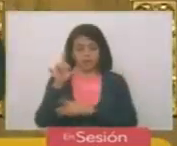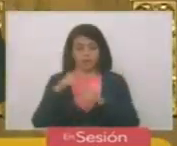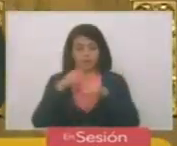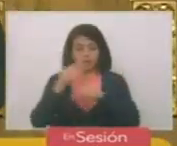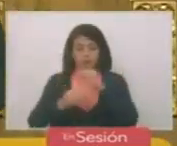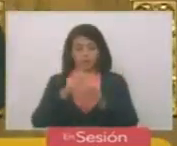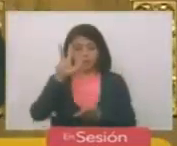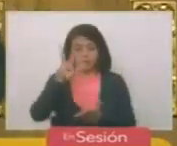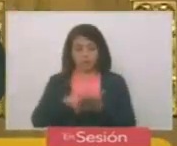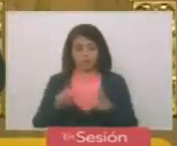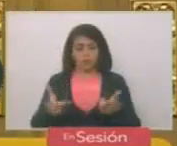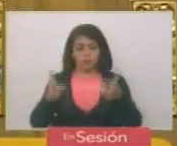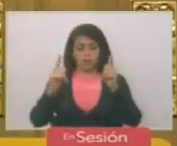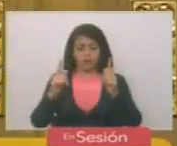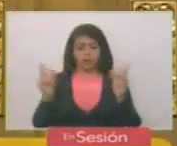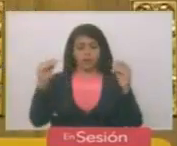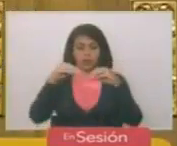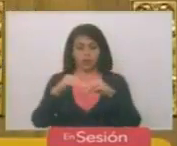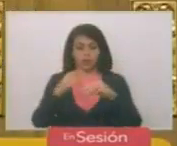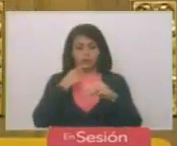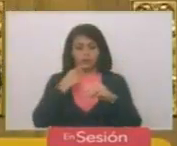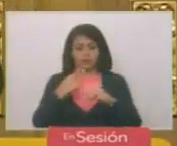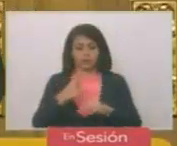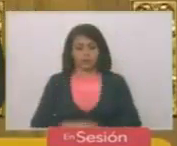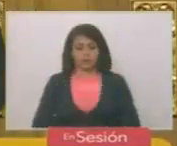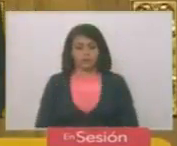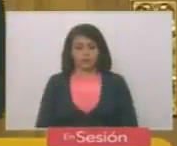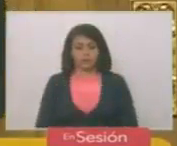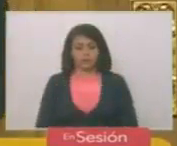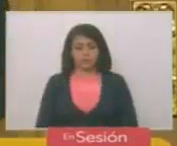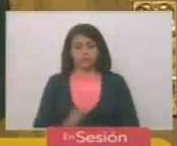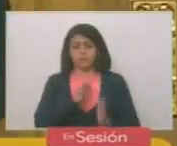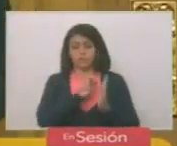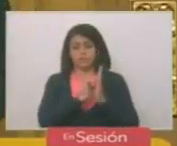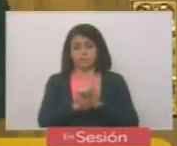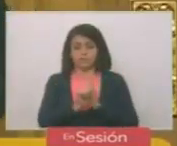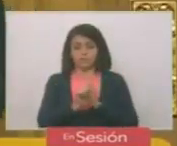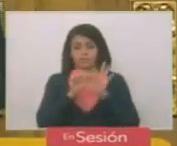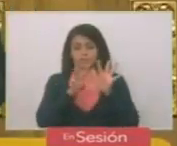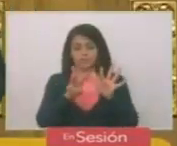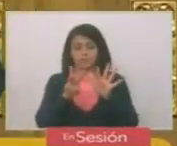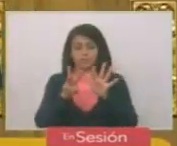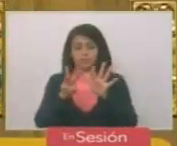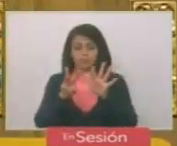le permita, de acuerdo a lo establecido en el artículo